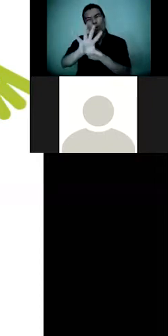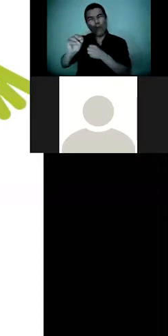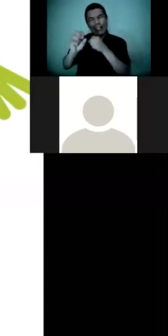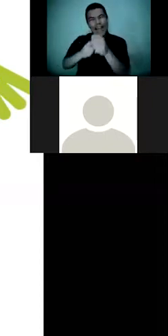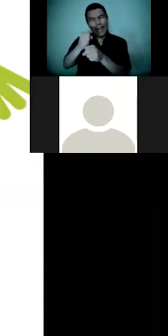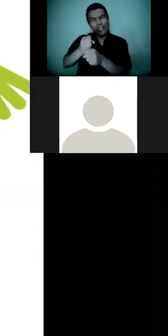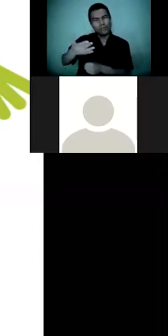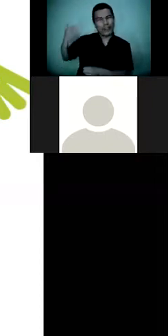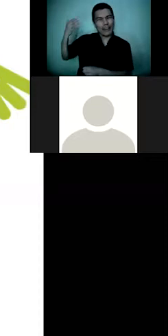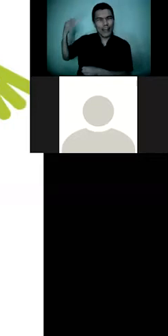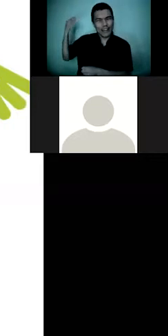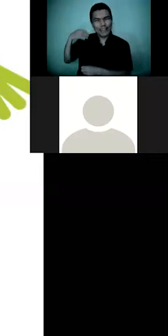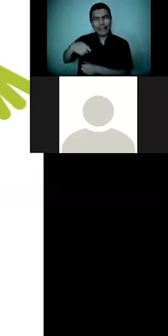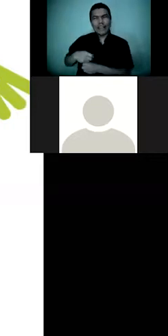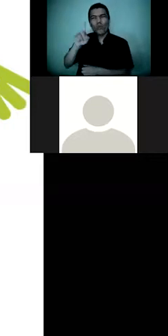de eso,